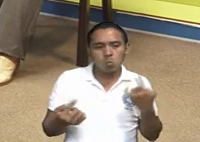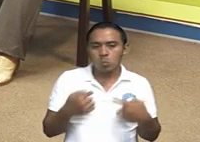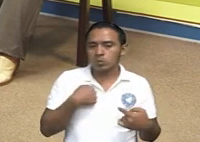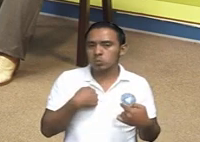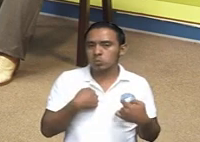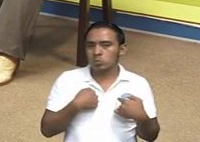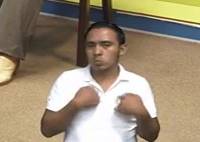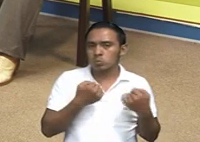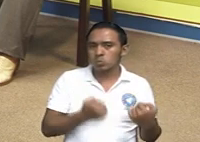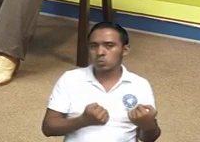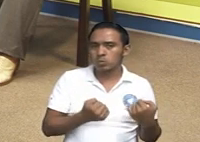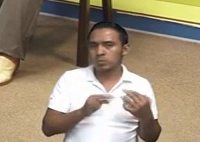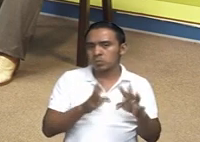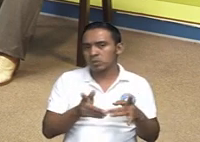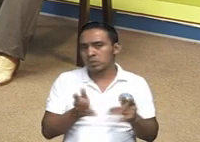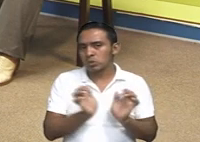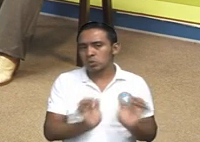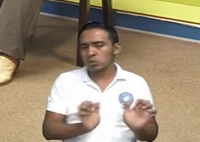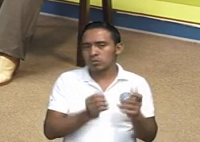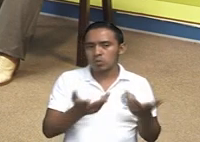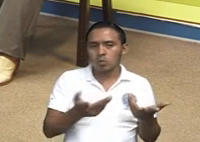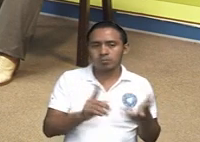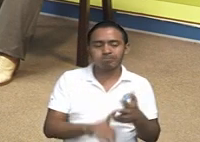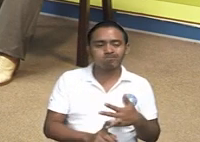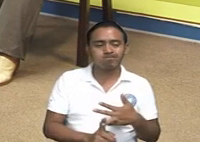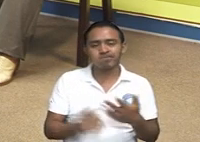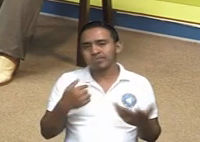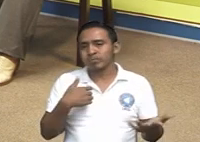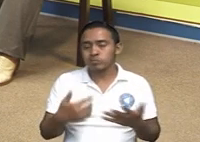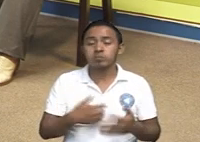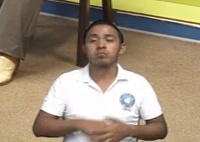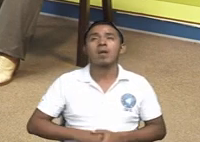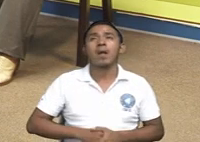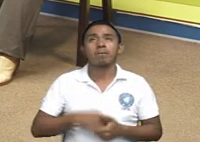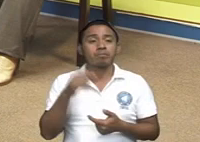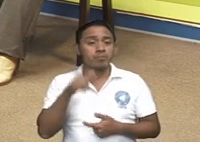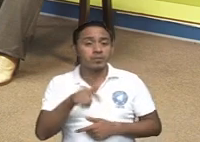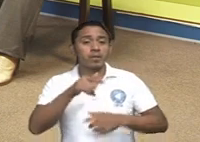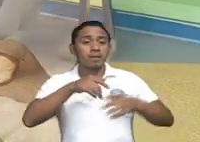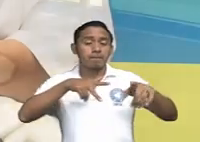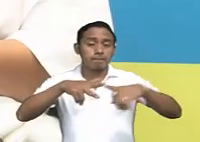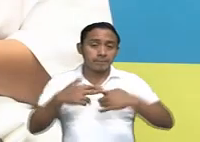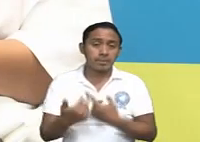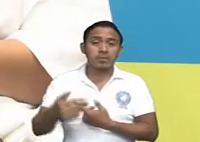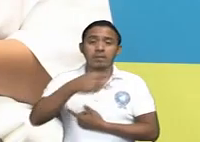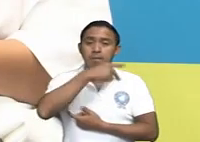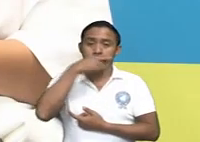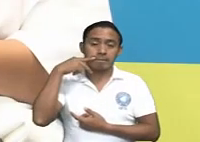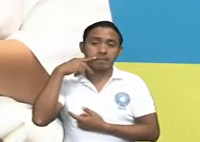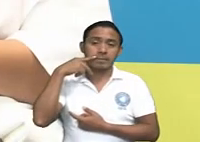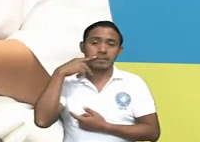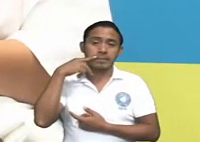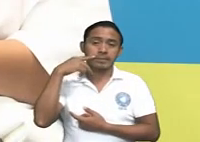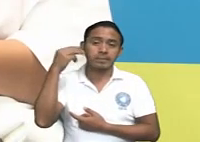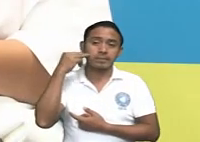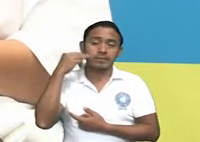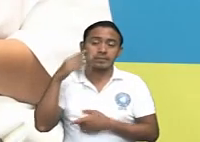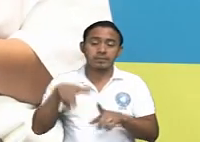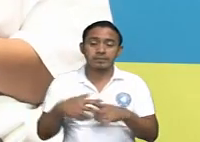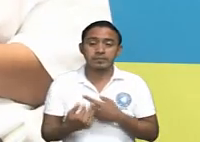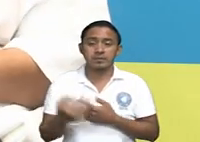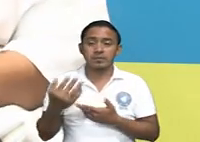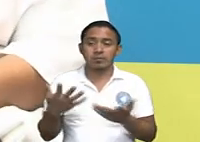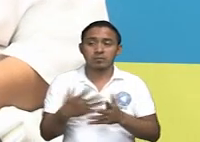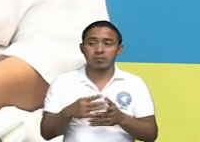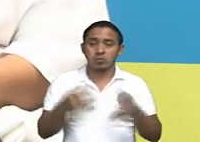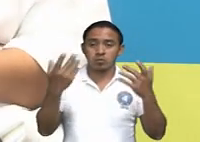yo, soy una niña, soy un niño, pero ahí tenemos que entrarle duro a los padres, a que tenemos que comenzar a